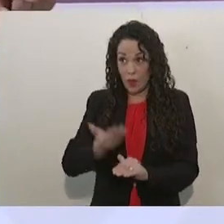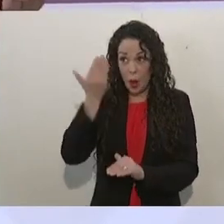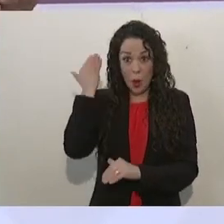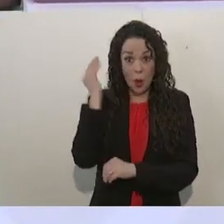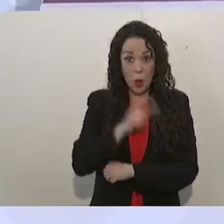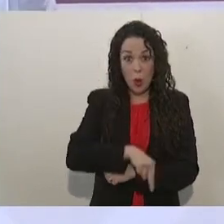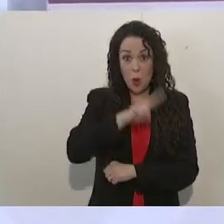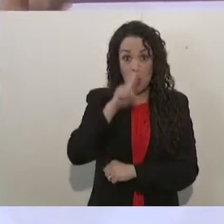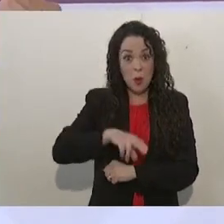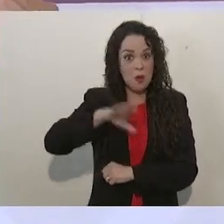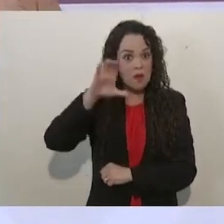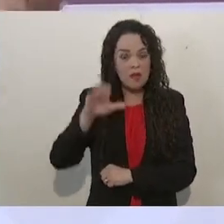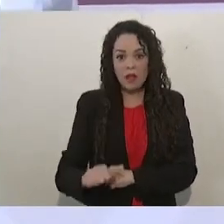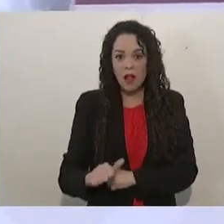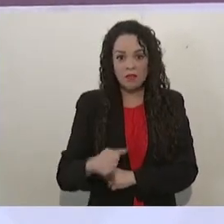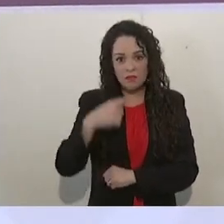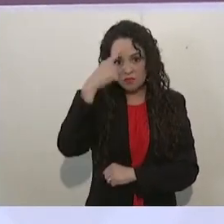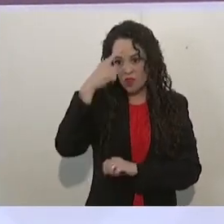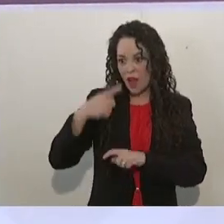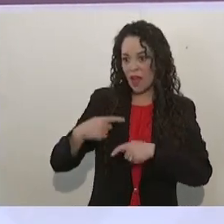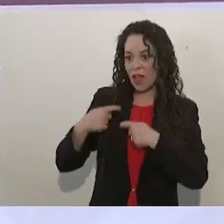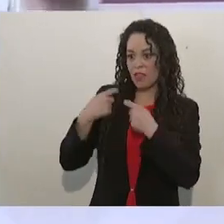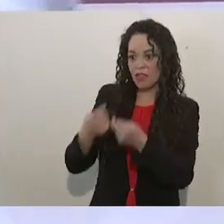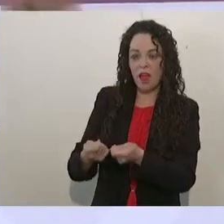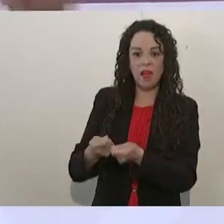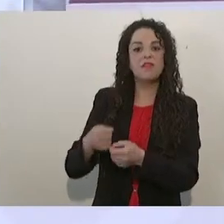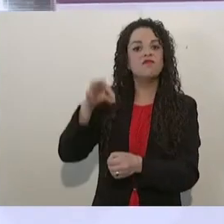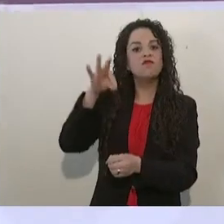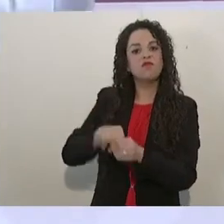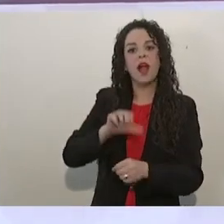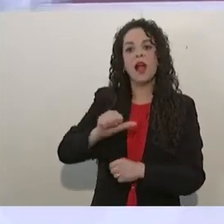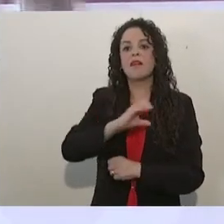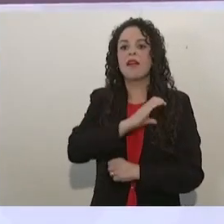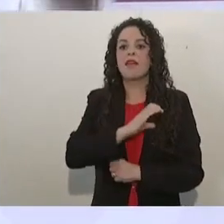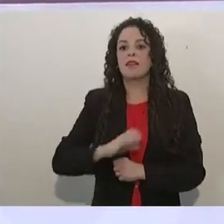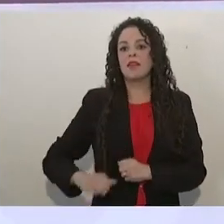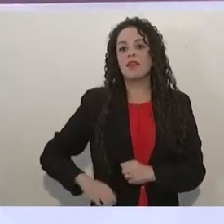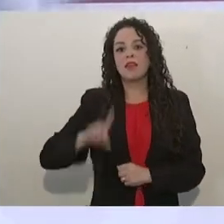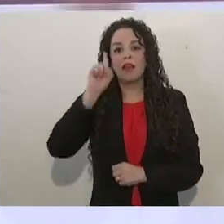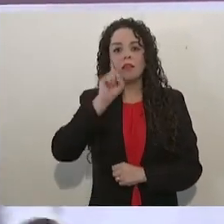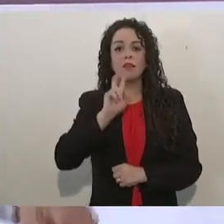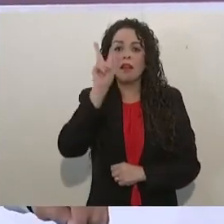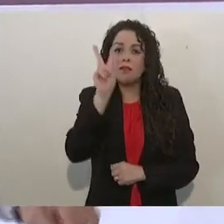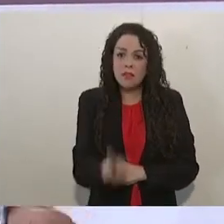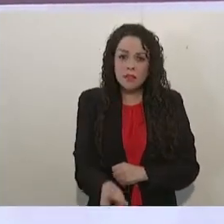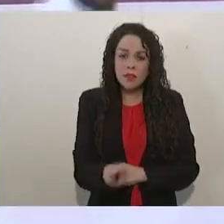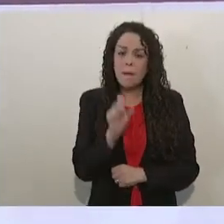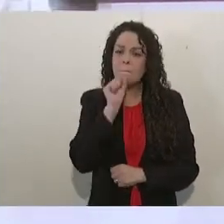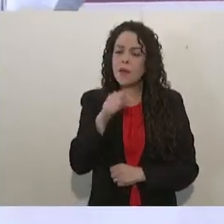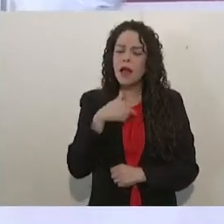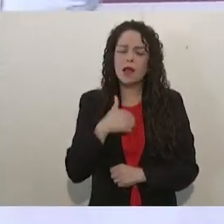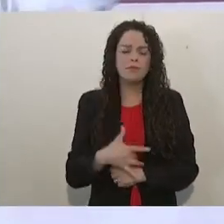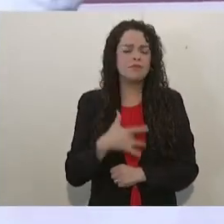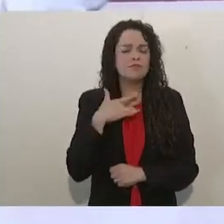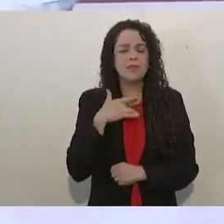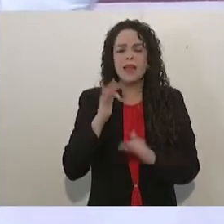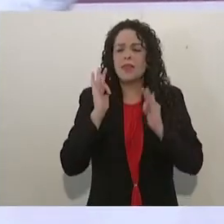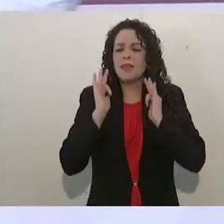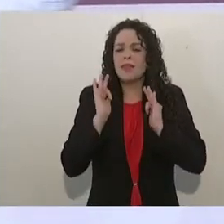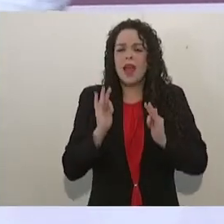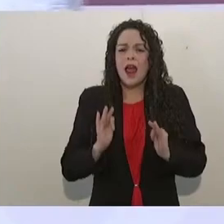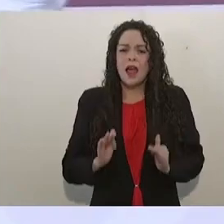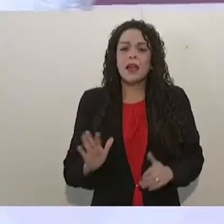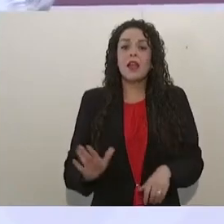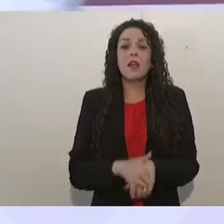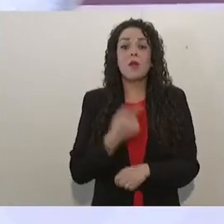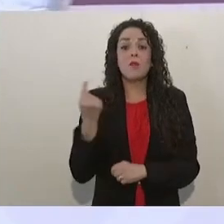una candidata en este caso. Y me voy muy tranquilo también, porque a ella es a